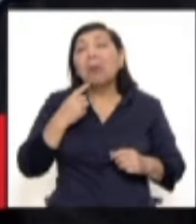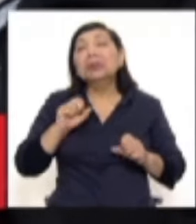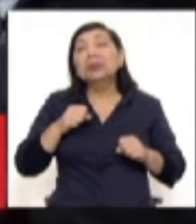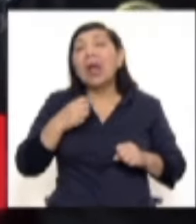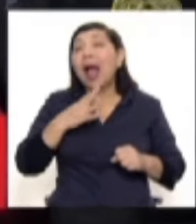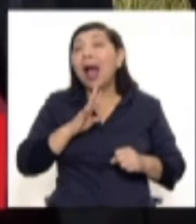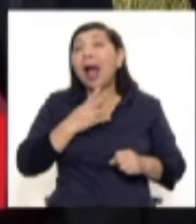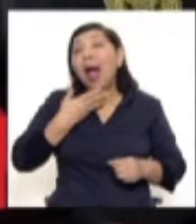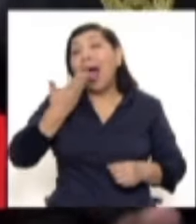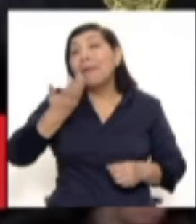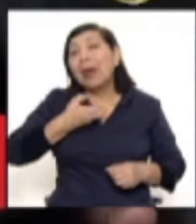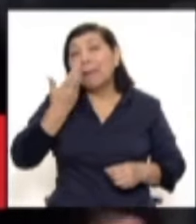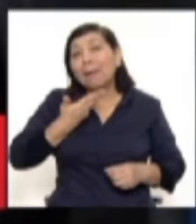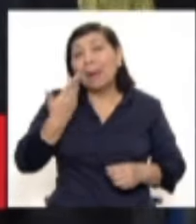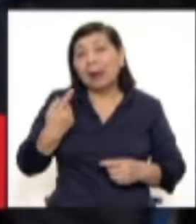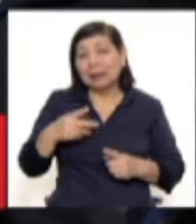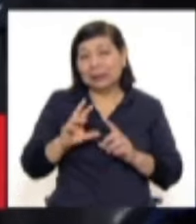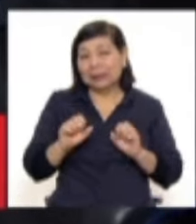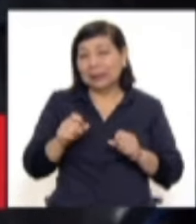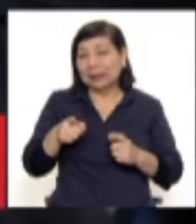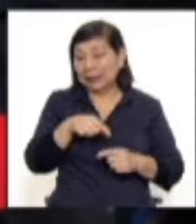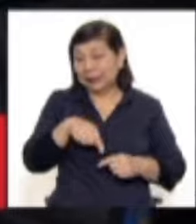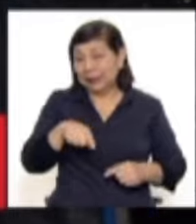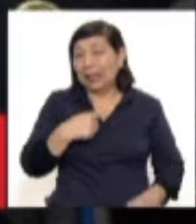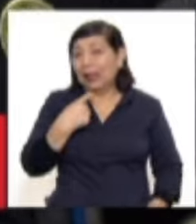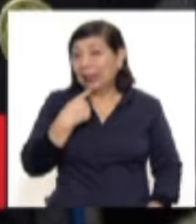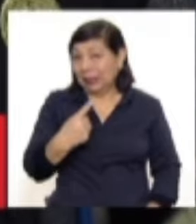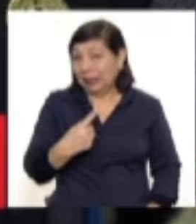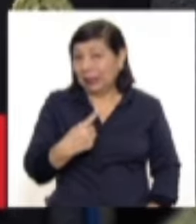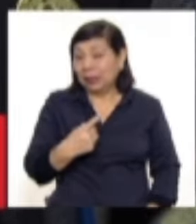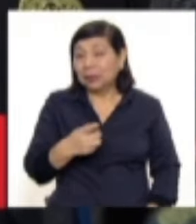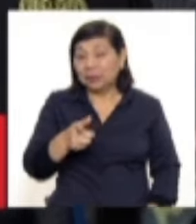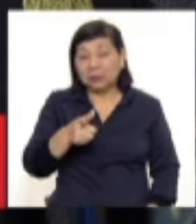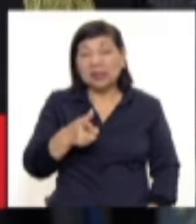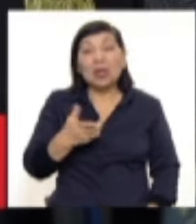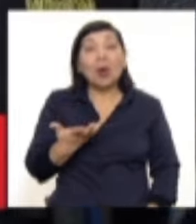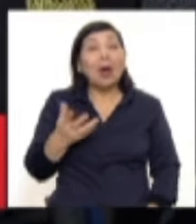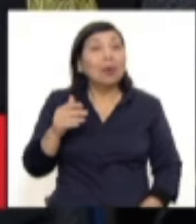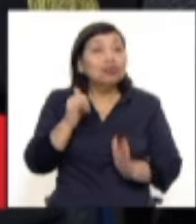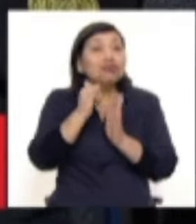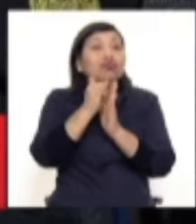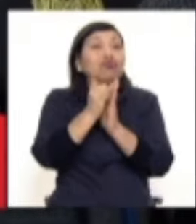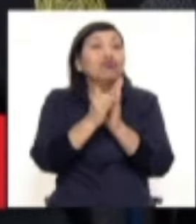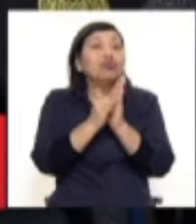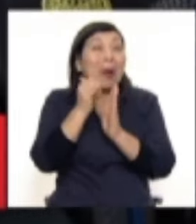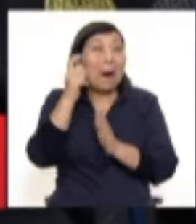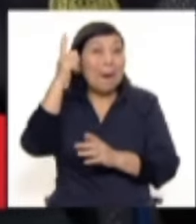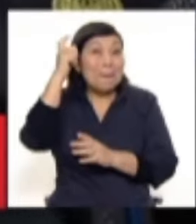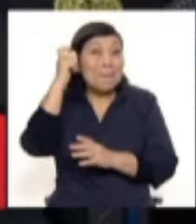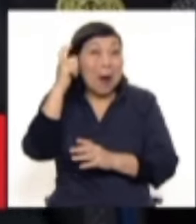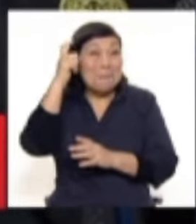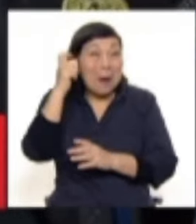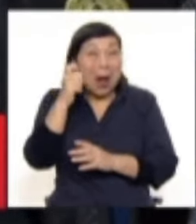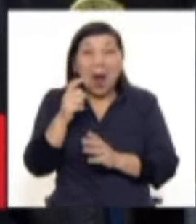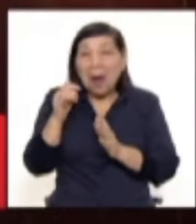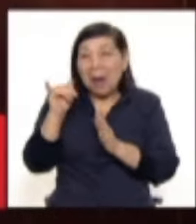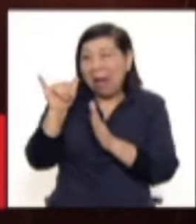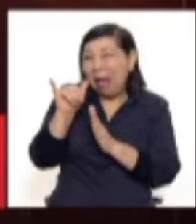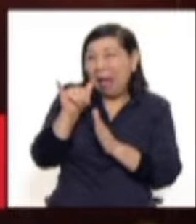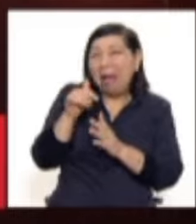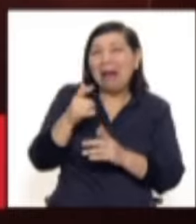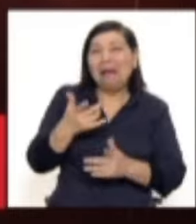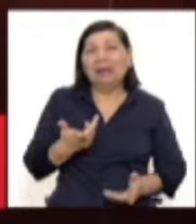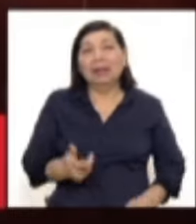estos eventos criminales. Incluso ellos indican que en su celular han grabado el momento que han disparado a las empresas de